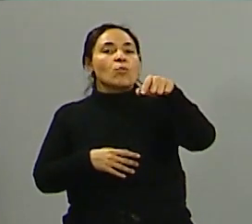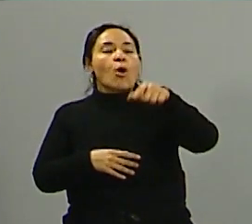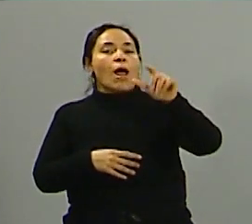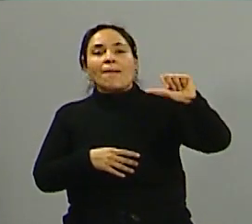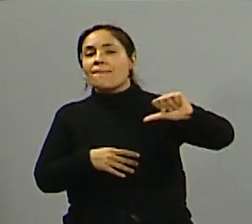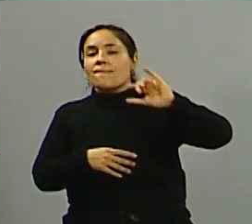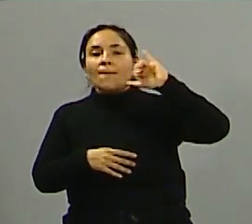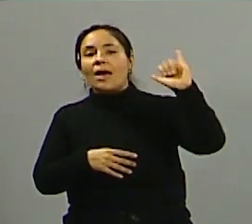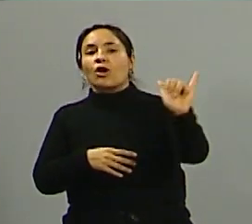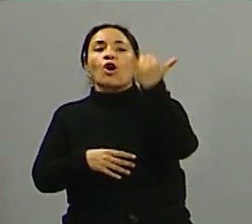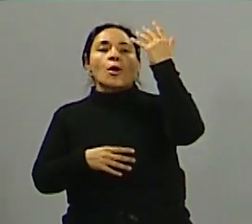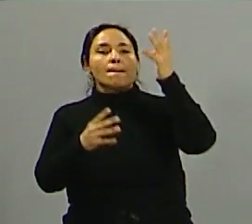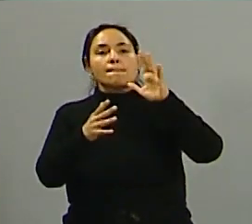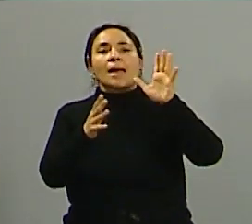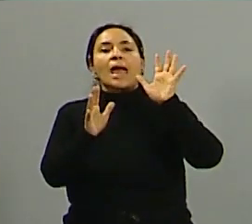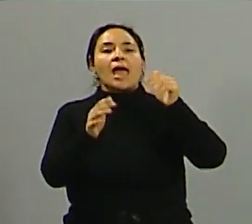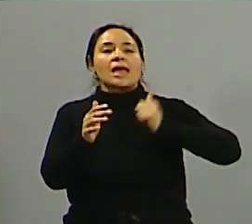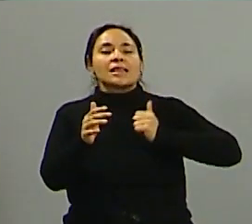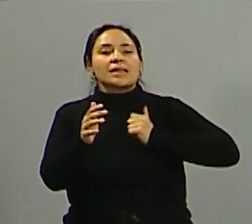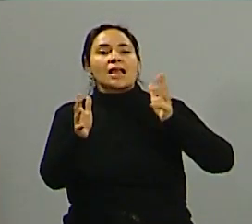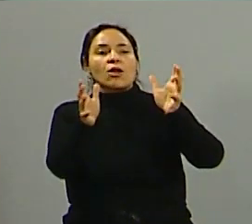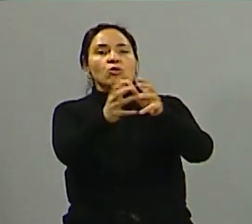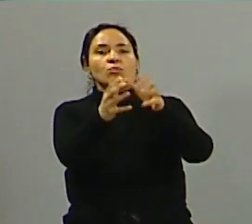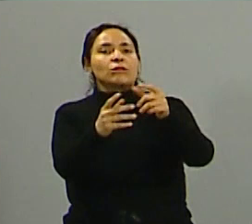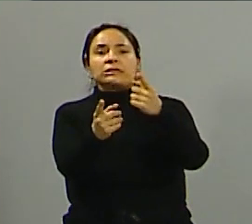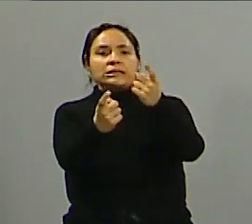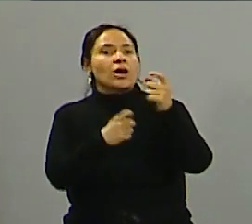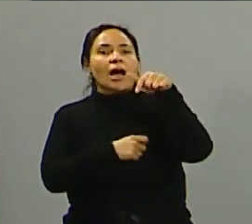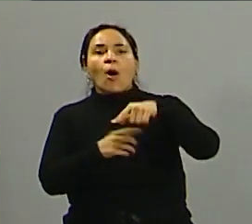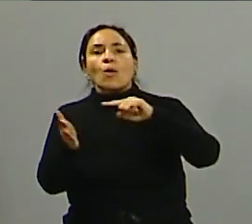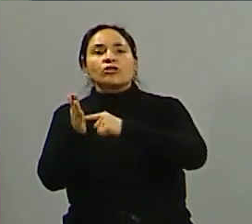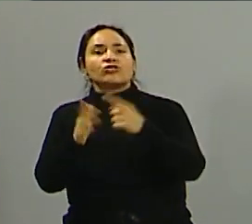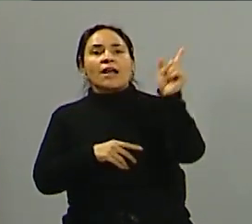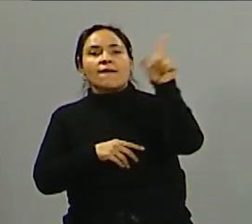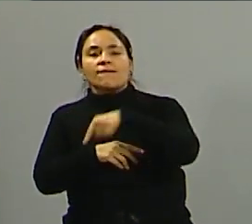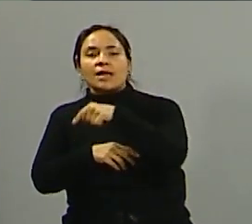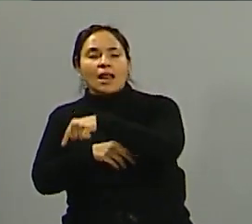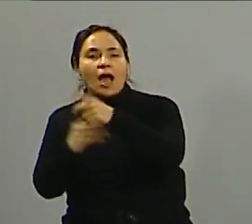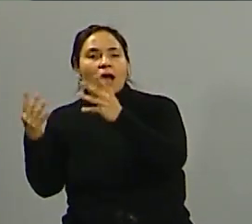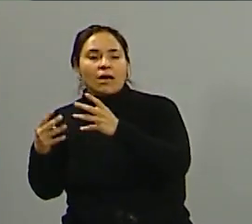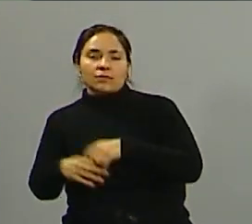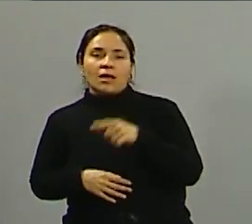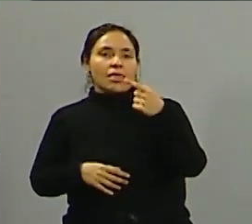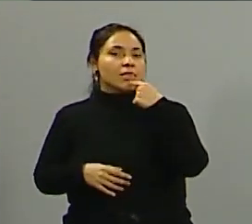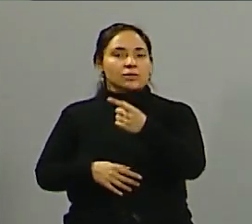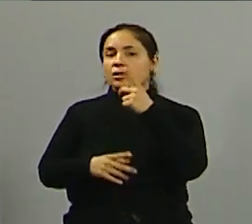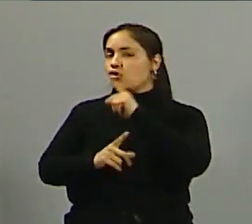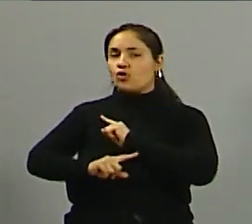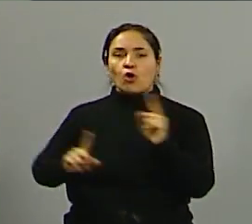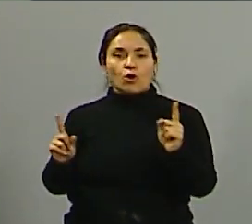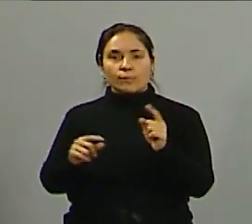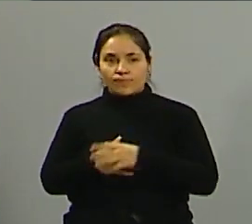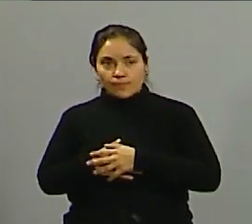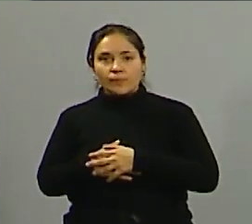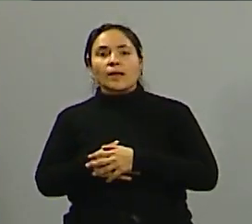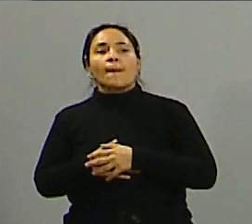que tenemos, necesito que vengas a ayudar a Buenos Aires. Y él se niega, ¿no? Esta negación, y lo que